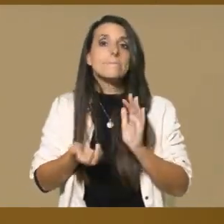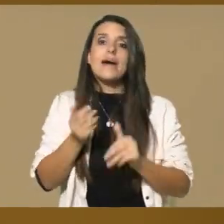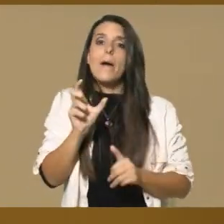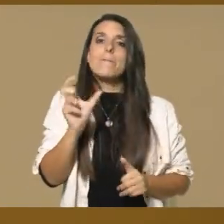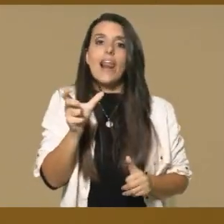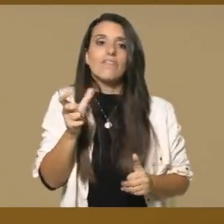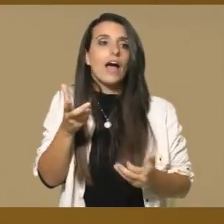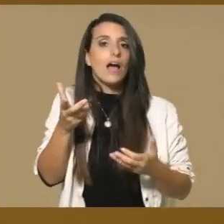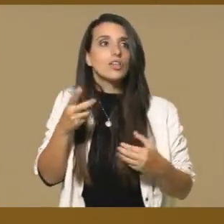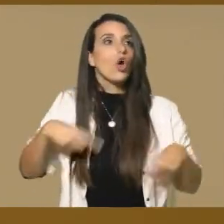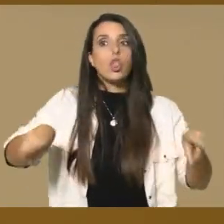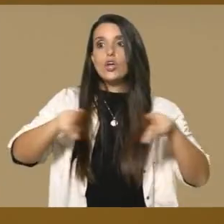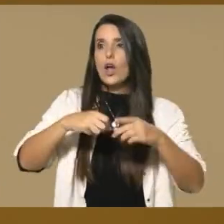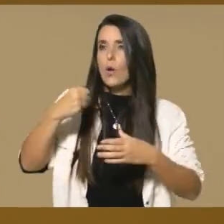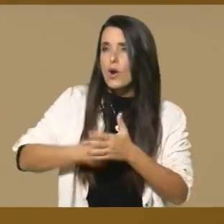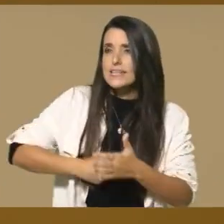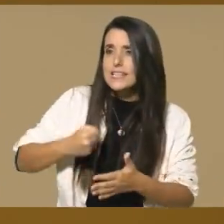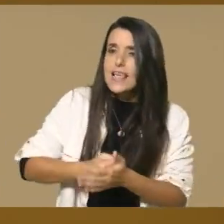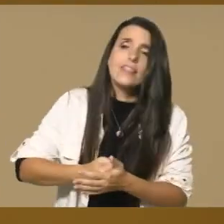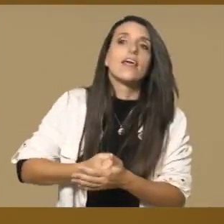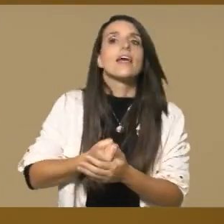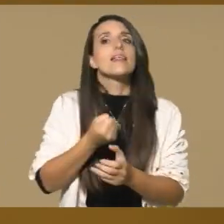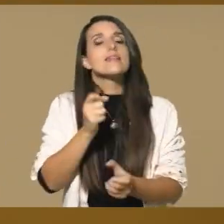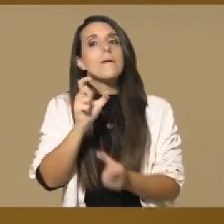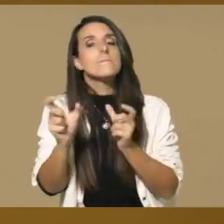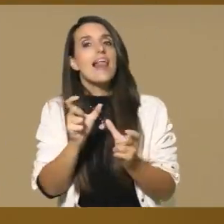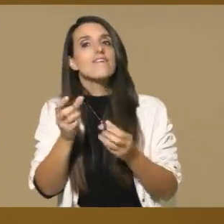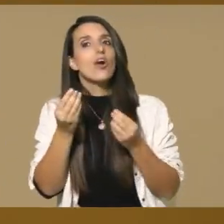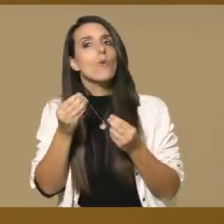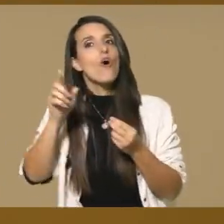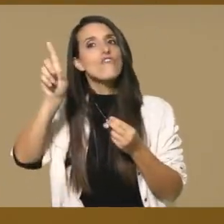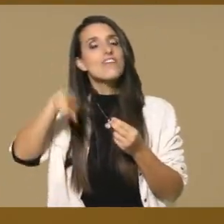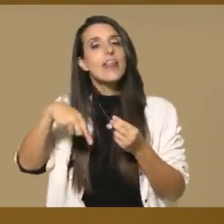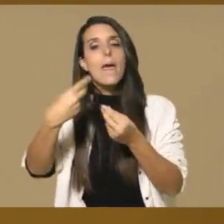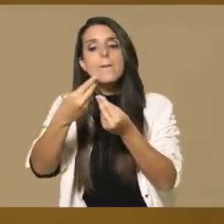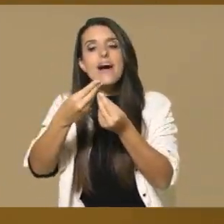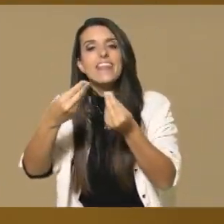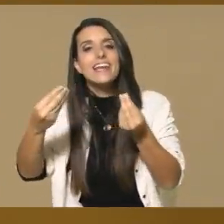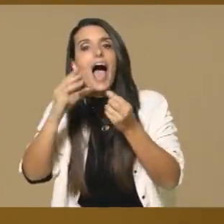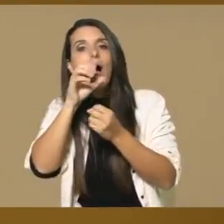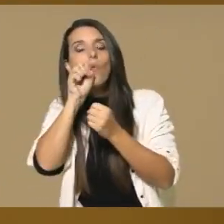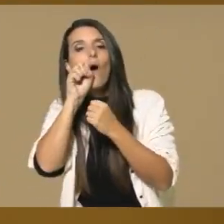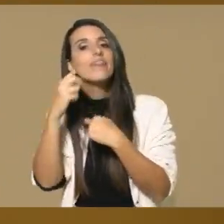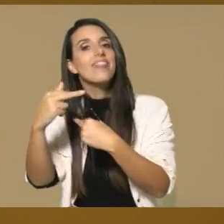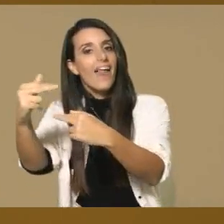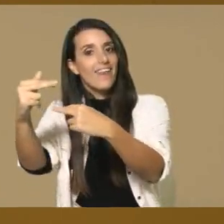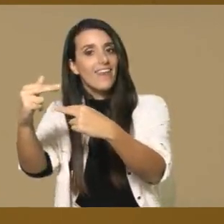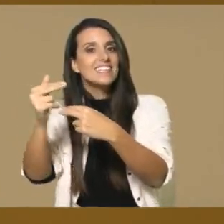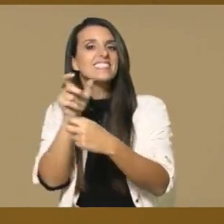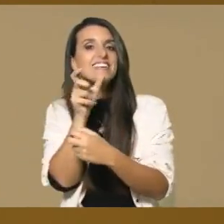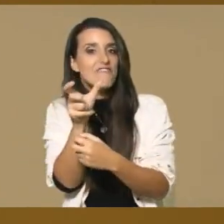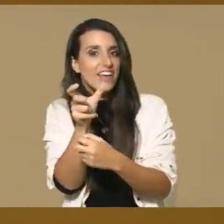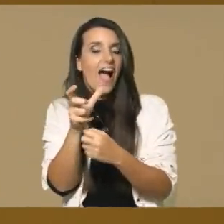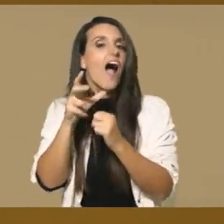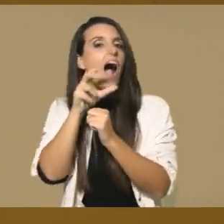la conversación pública. Nace de un término de la física, ¿no? Sobre los materiales que son resistentes, mucho más